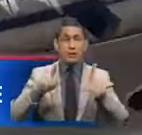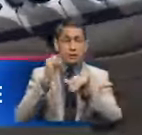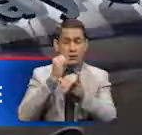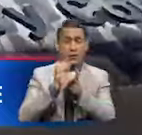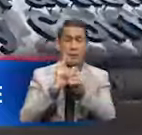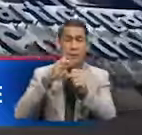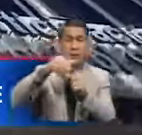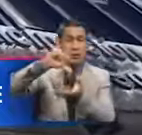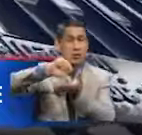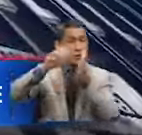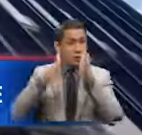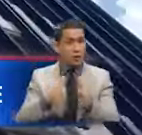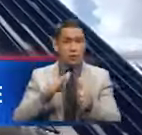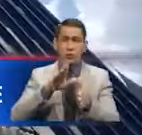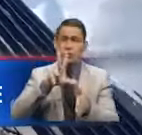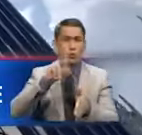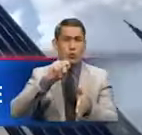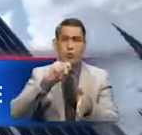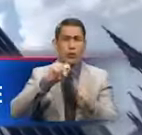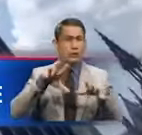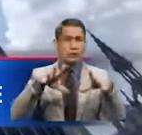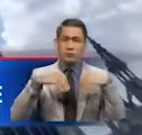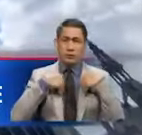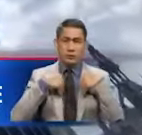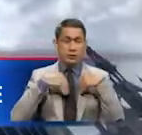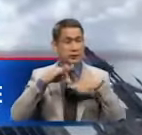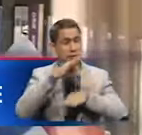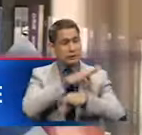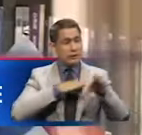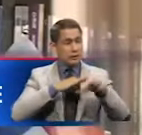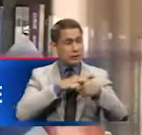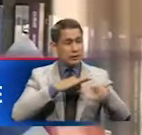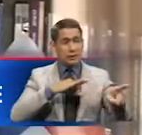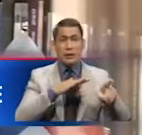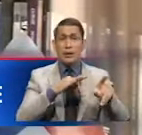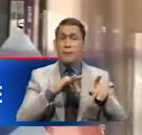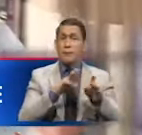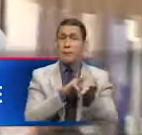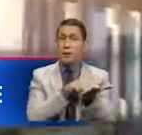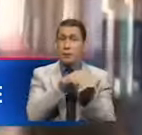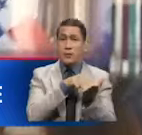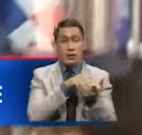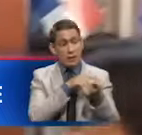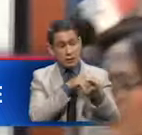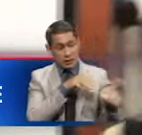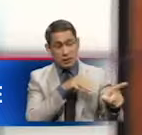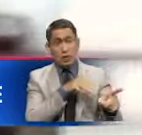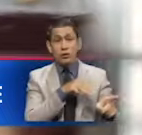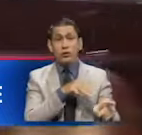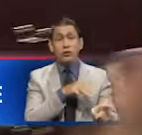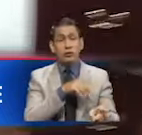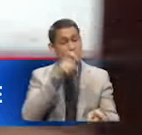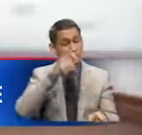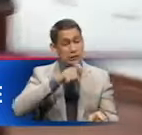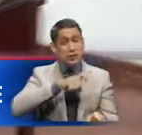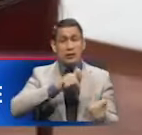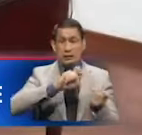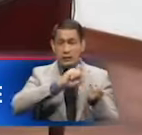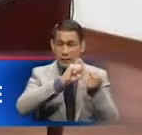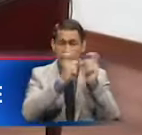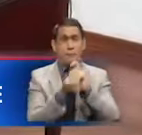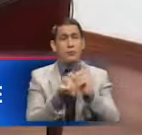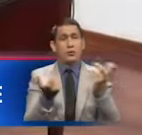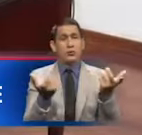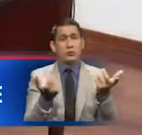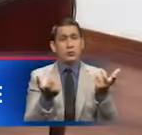tuvo tropiezos que lo impidieron. En noviembre de este año, todos cumplen el plazo para el que fueron electos, reconoce